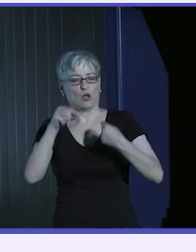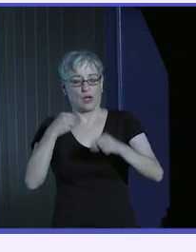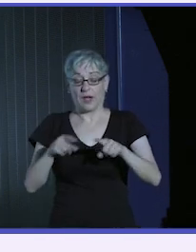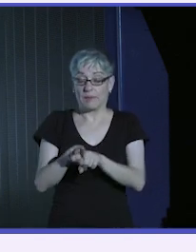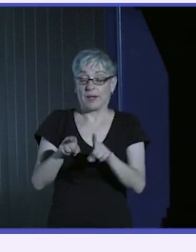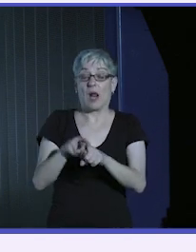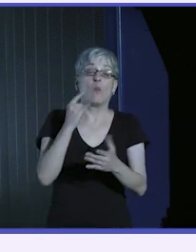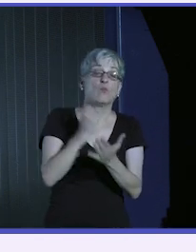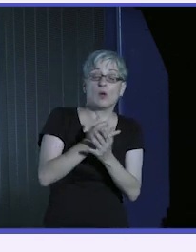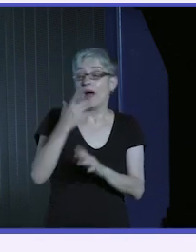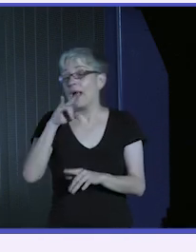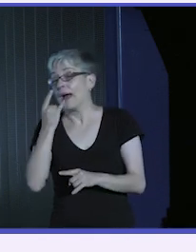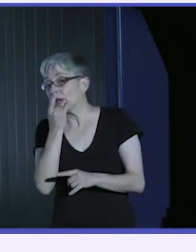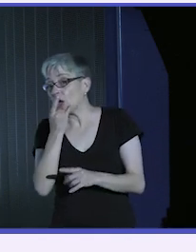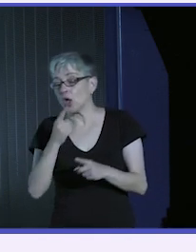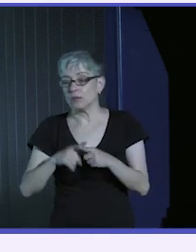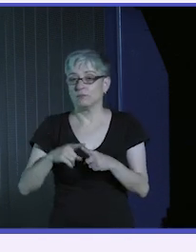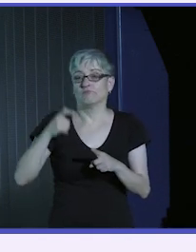de prueba y error